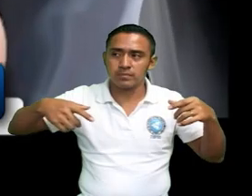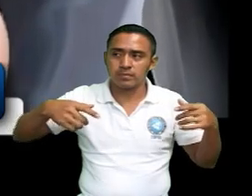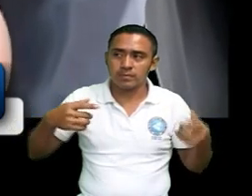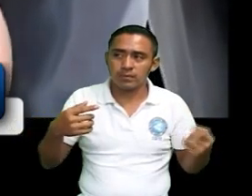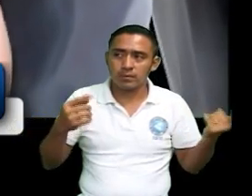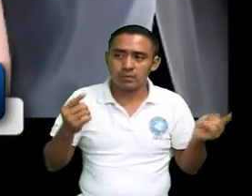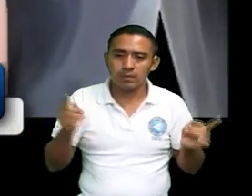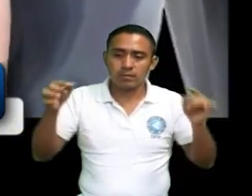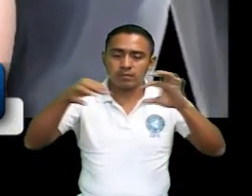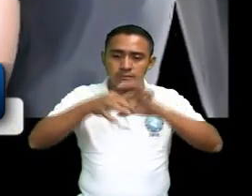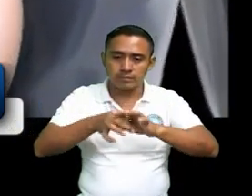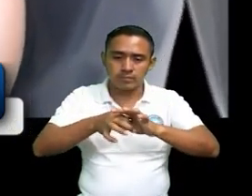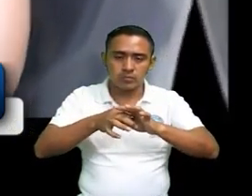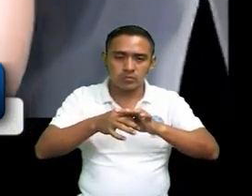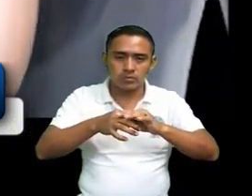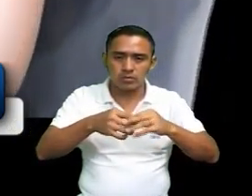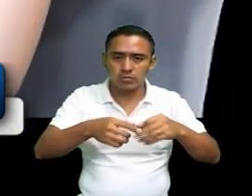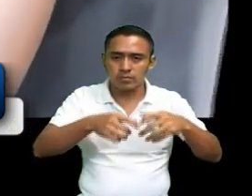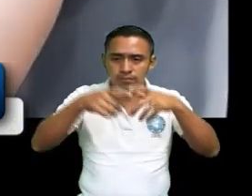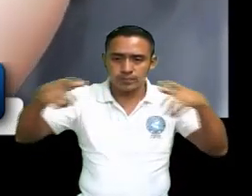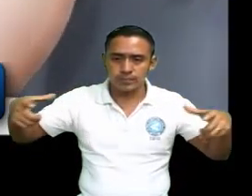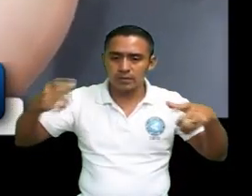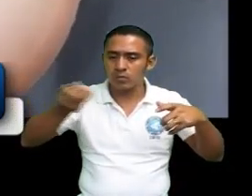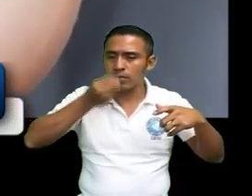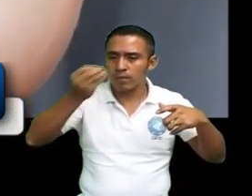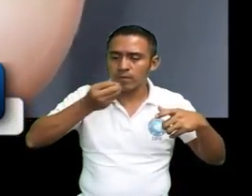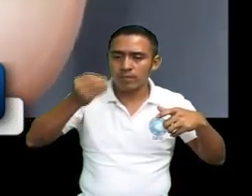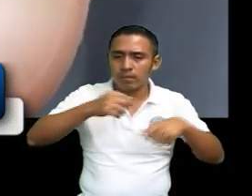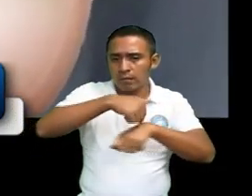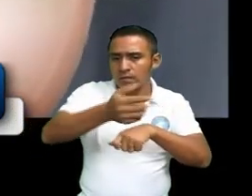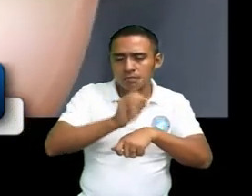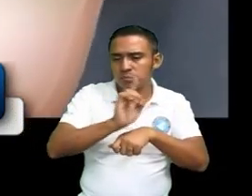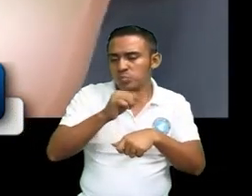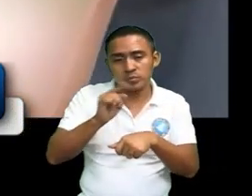lo que te toca a la media tarde. Entonces, lógicamente, todas esas son